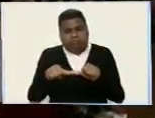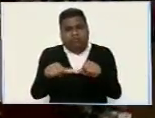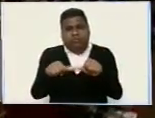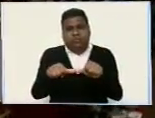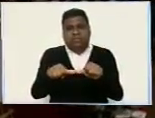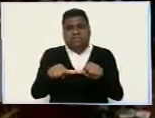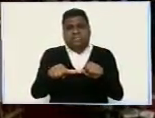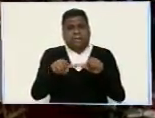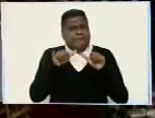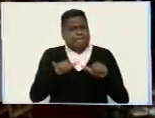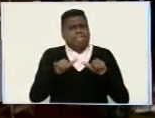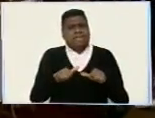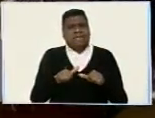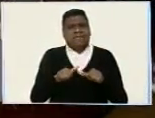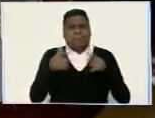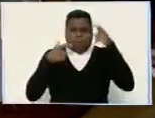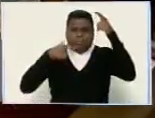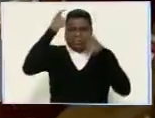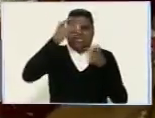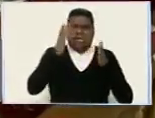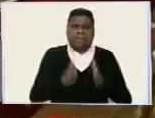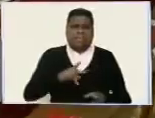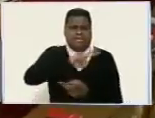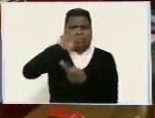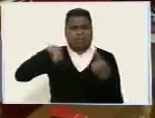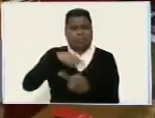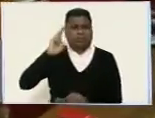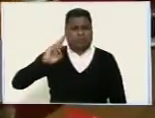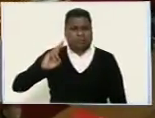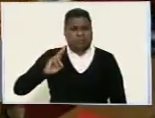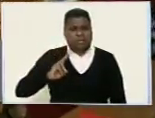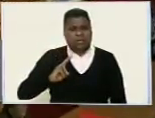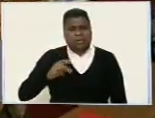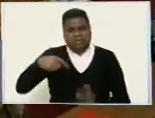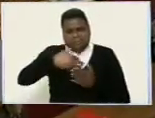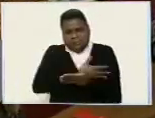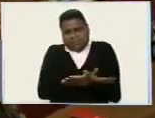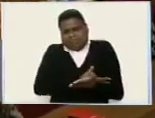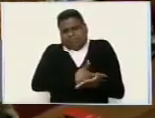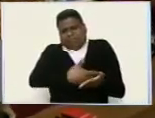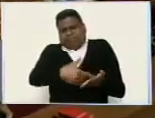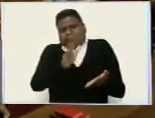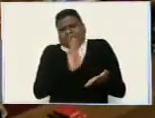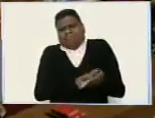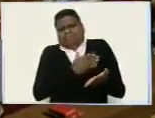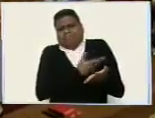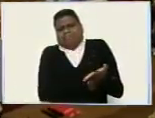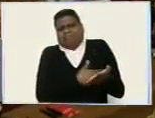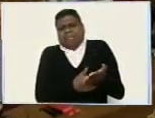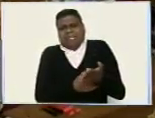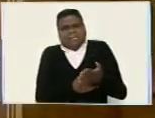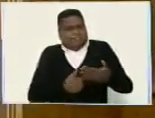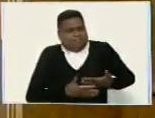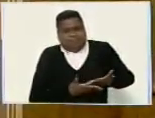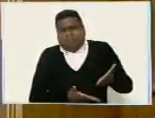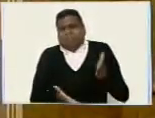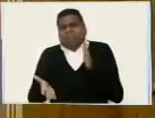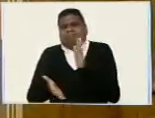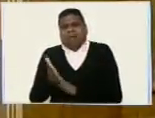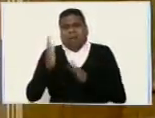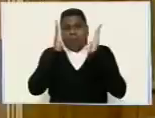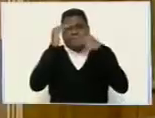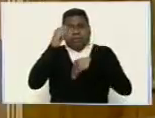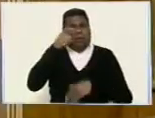ímpetu chavista, revolucionario, y que nos invade las venas cada vez que salimos a la calle a atender al pueblo. Y con ese